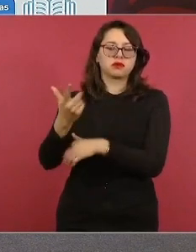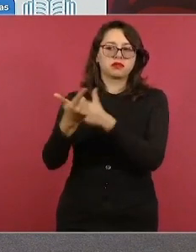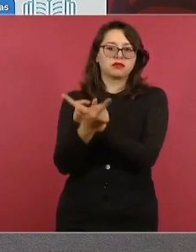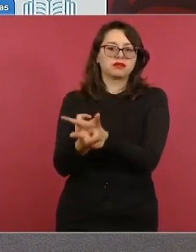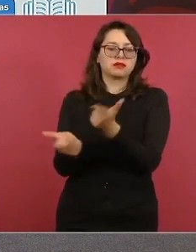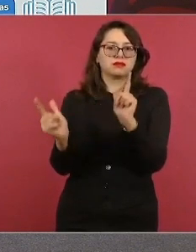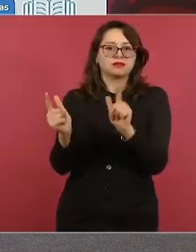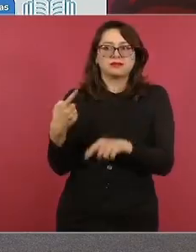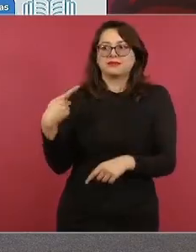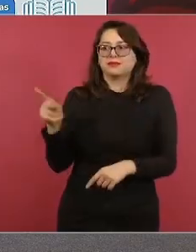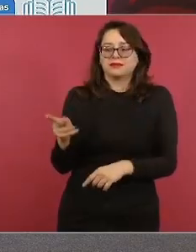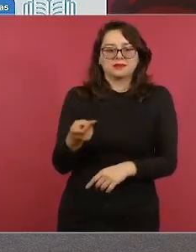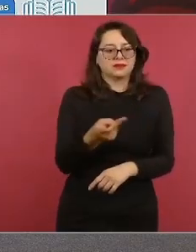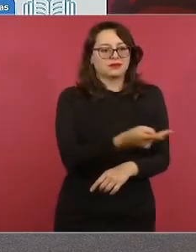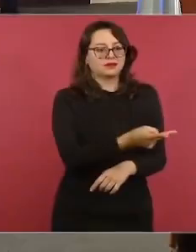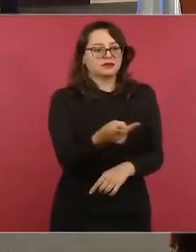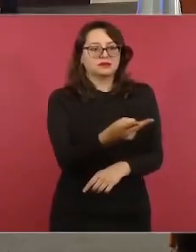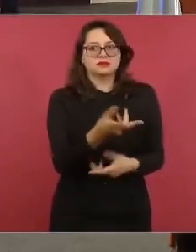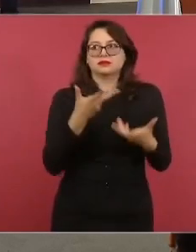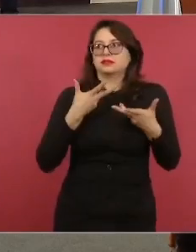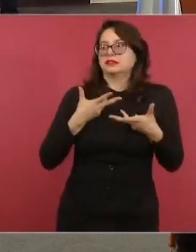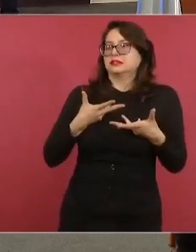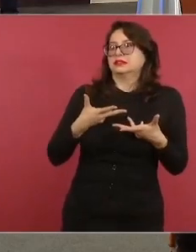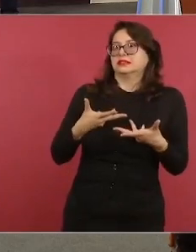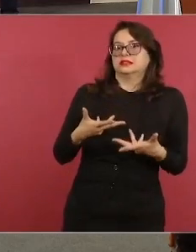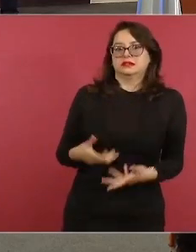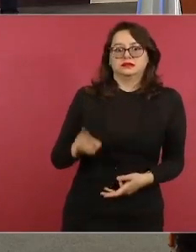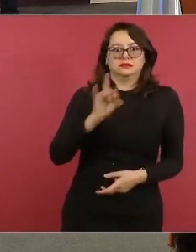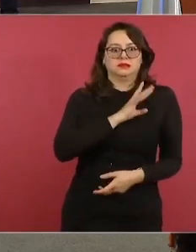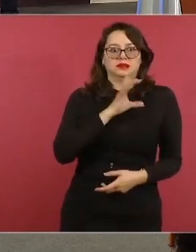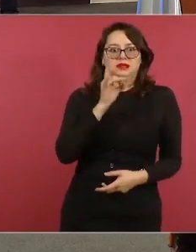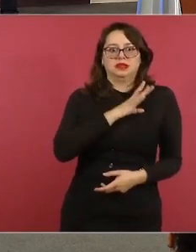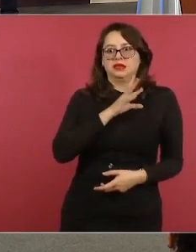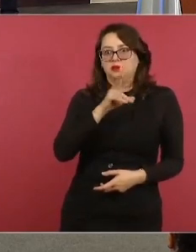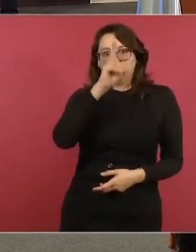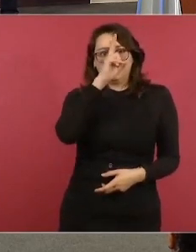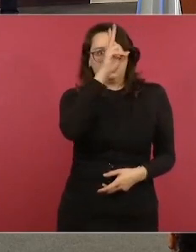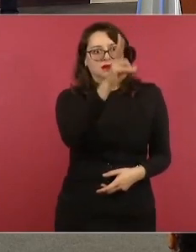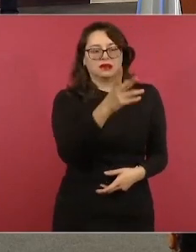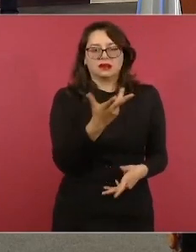a las víctimas y testigos que declararon en su contra adelante